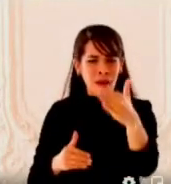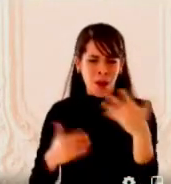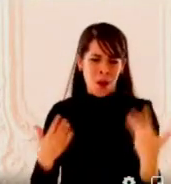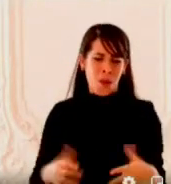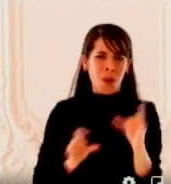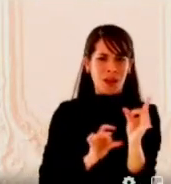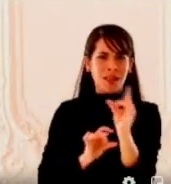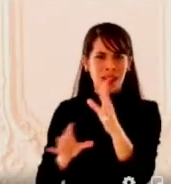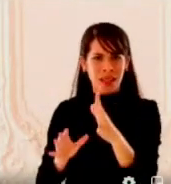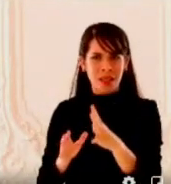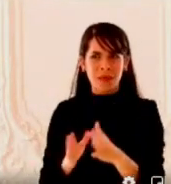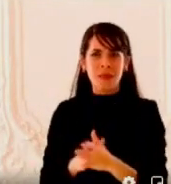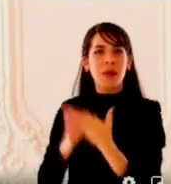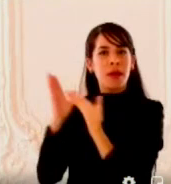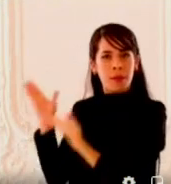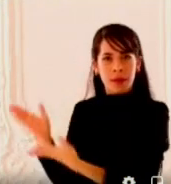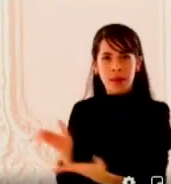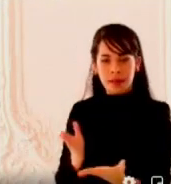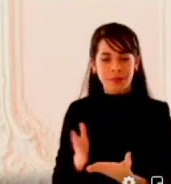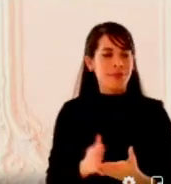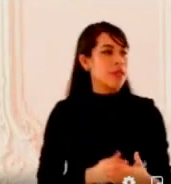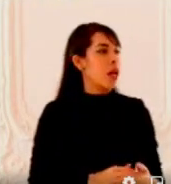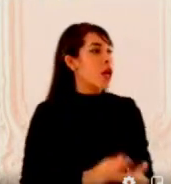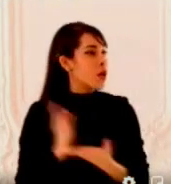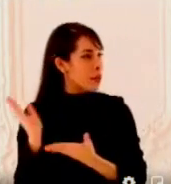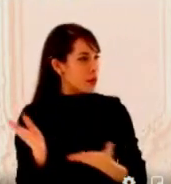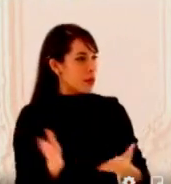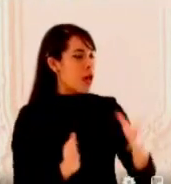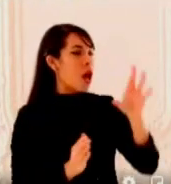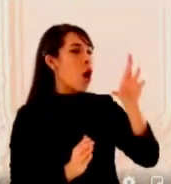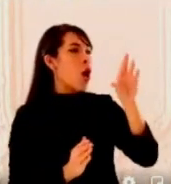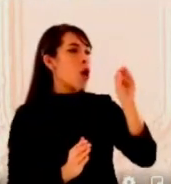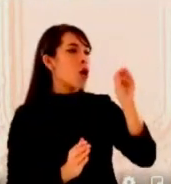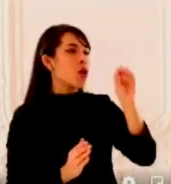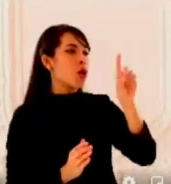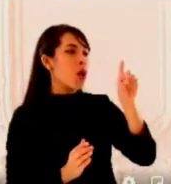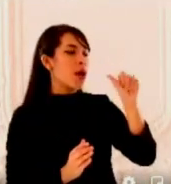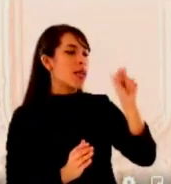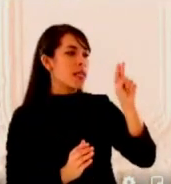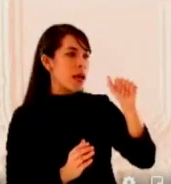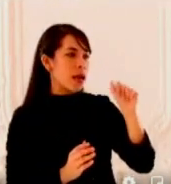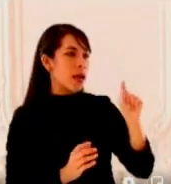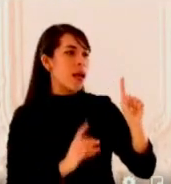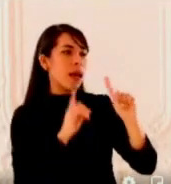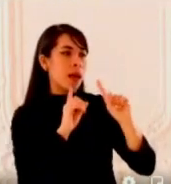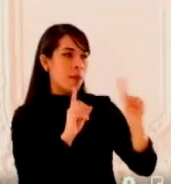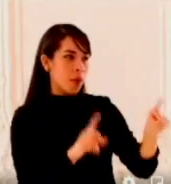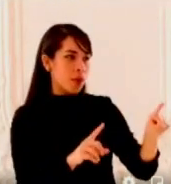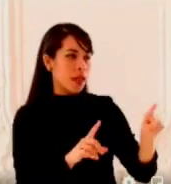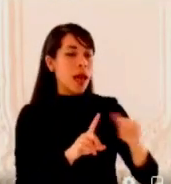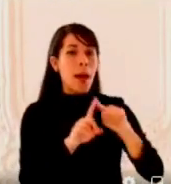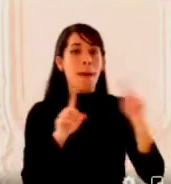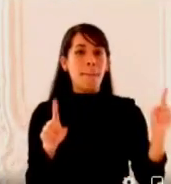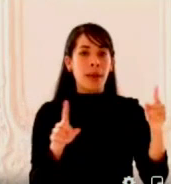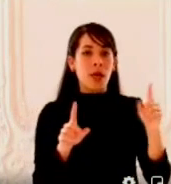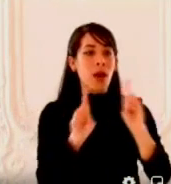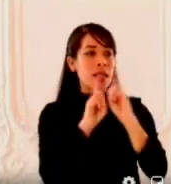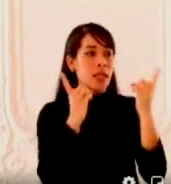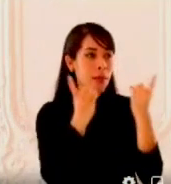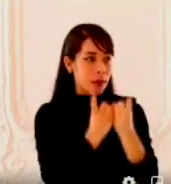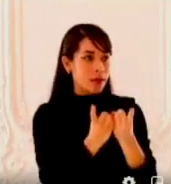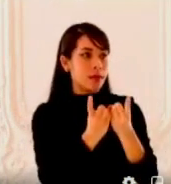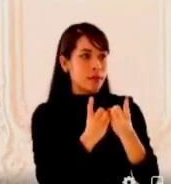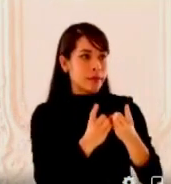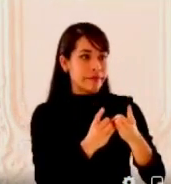que Rosana comente, pero también quiero que sepan, el Departamento de Transportación